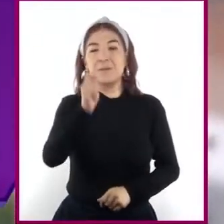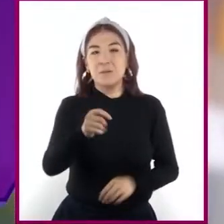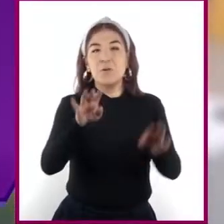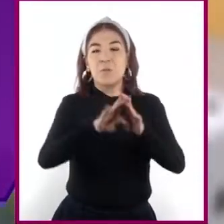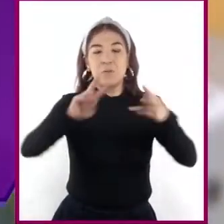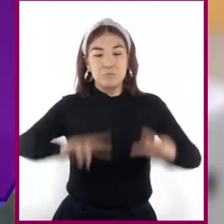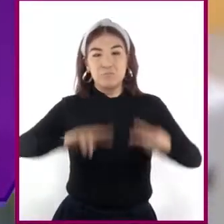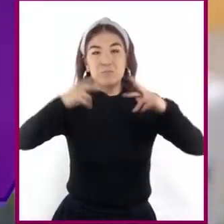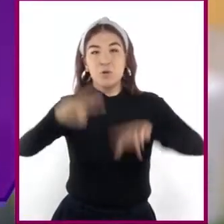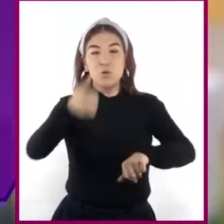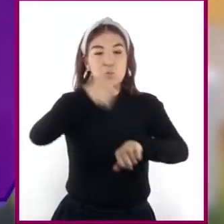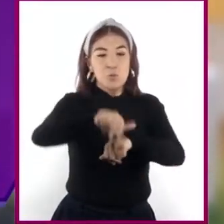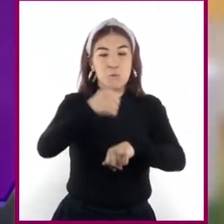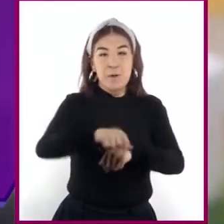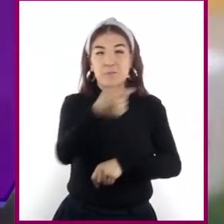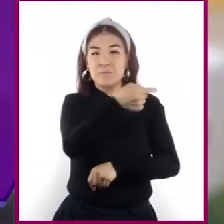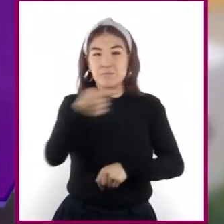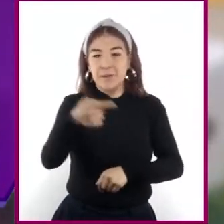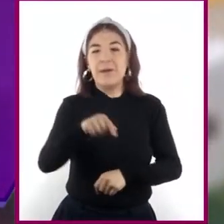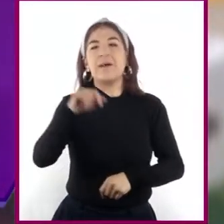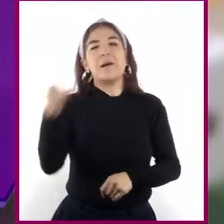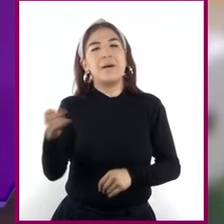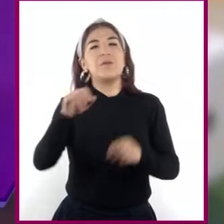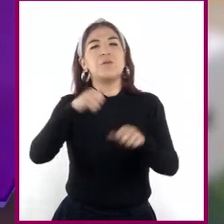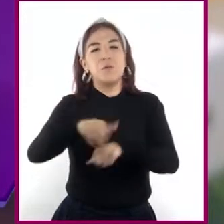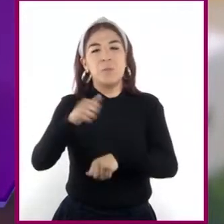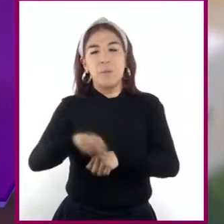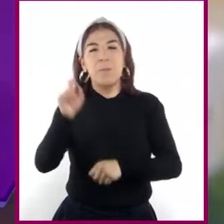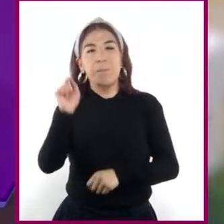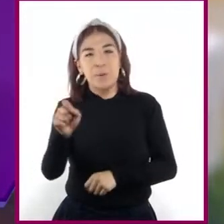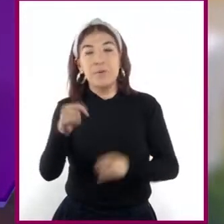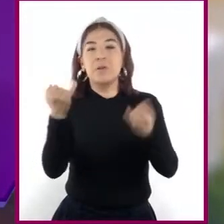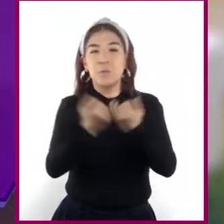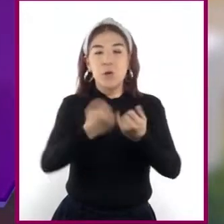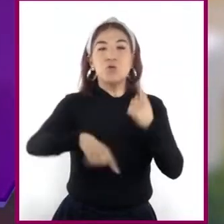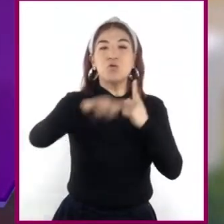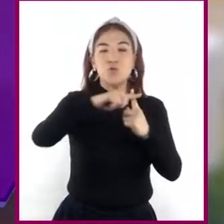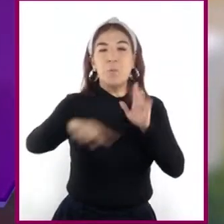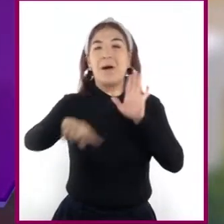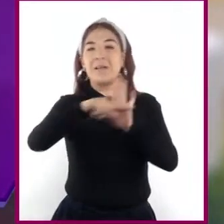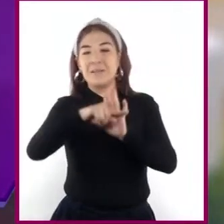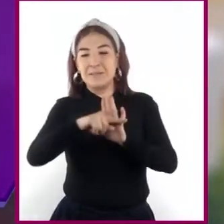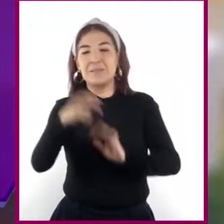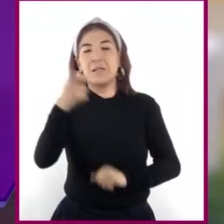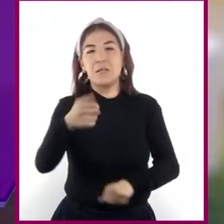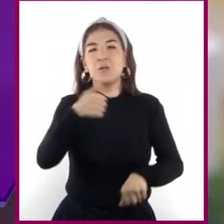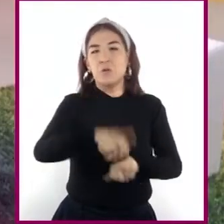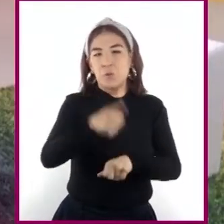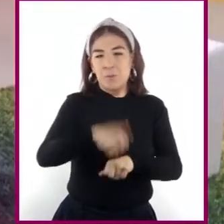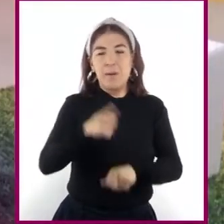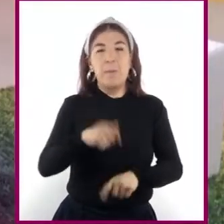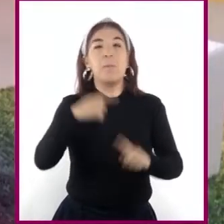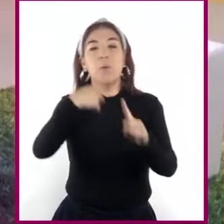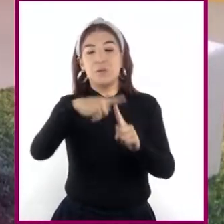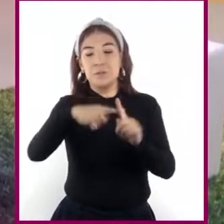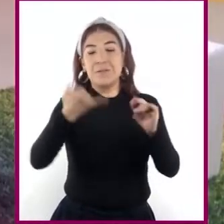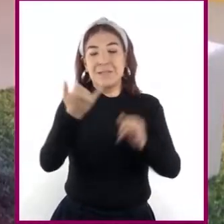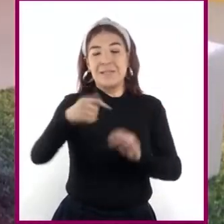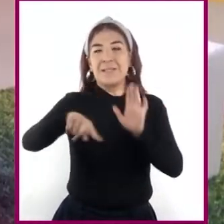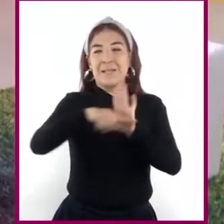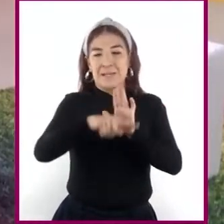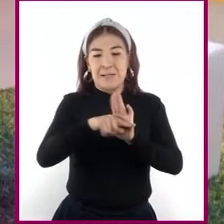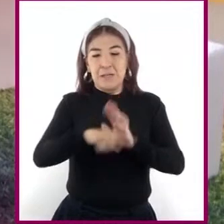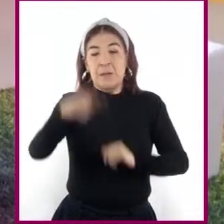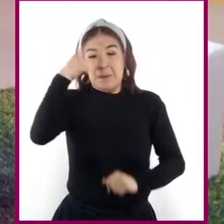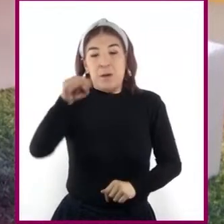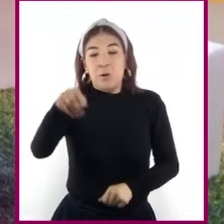de fracciones a decimal y viceversa, así como adición y sustracción de números positivos y negativos. Para guiar los